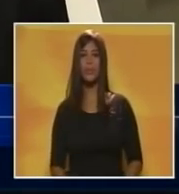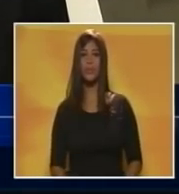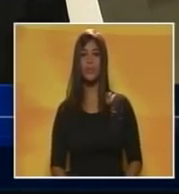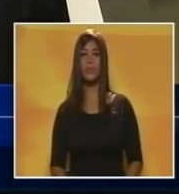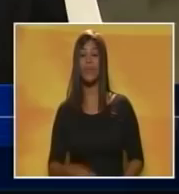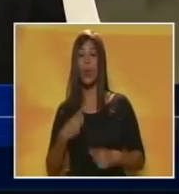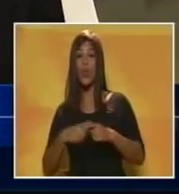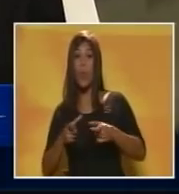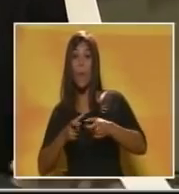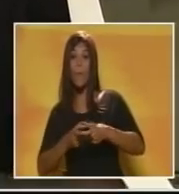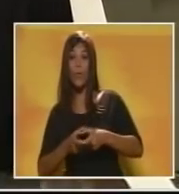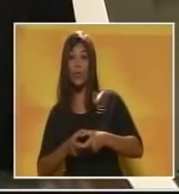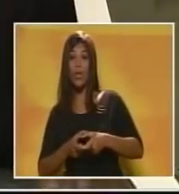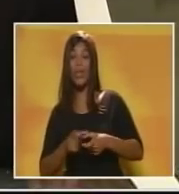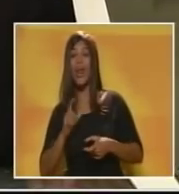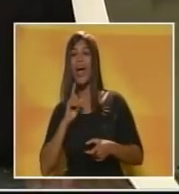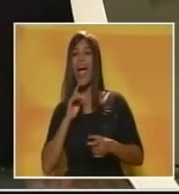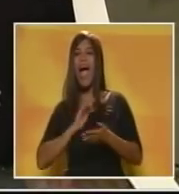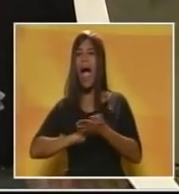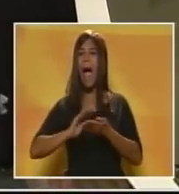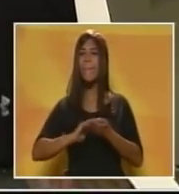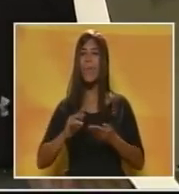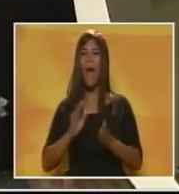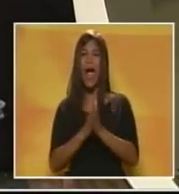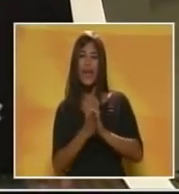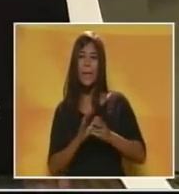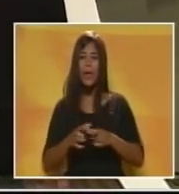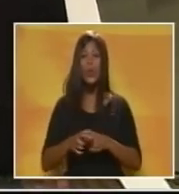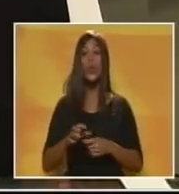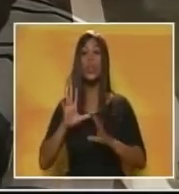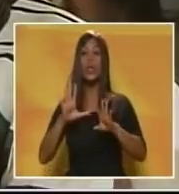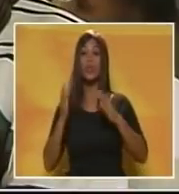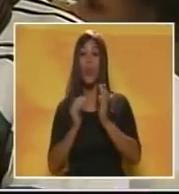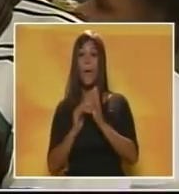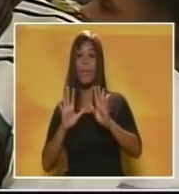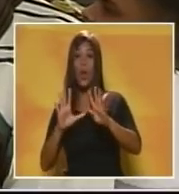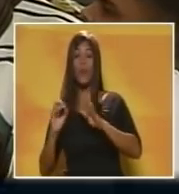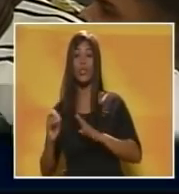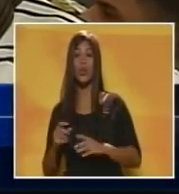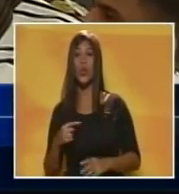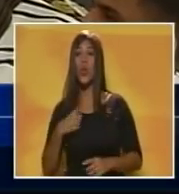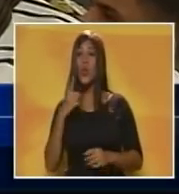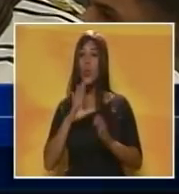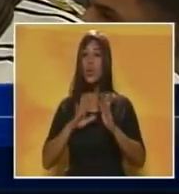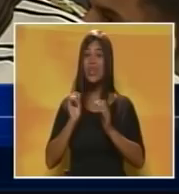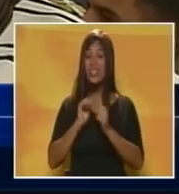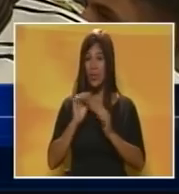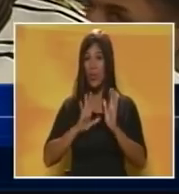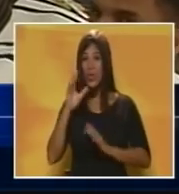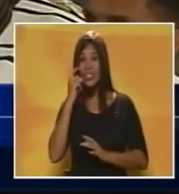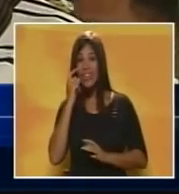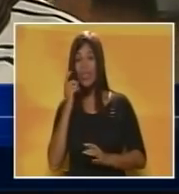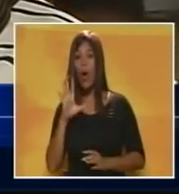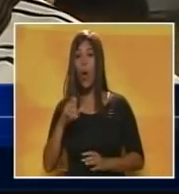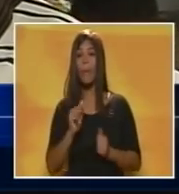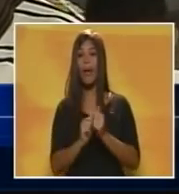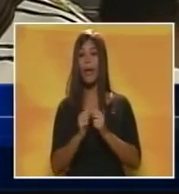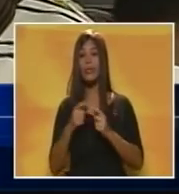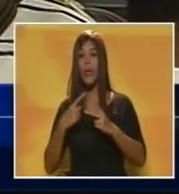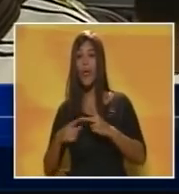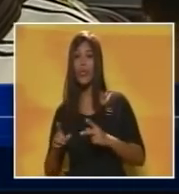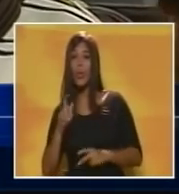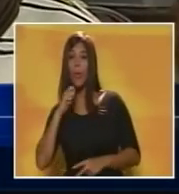La mortadela, el arepero, cuesta 19.900. Una quincena compramos queso, otra quincena compramos